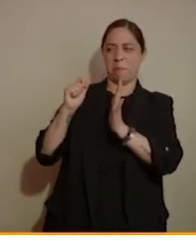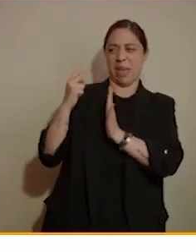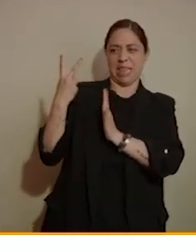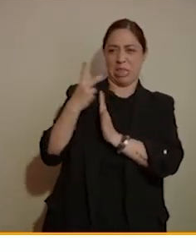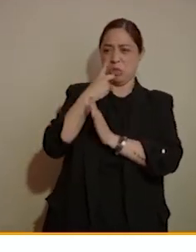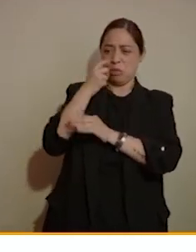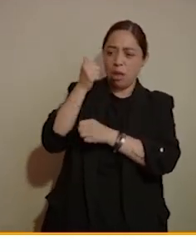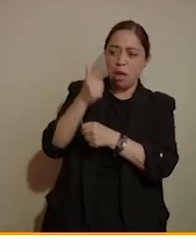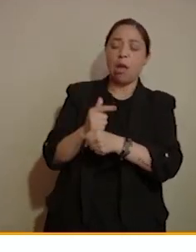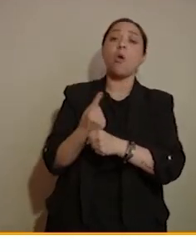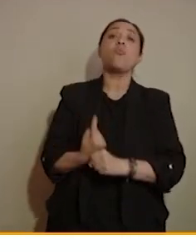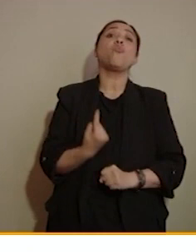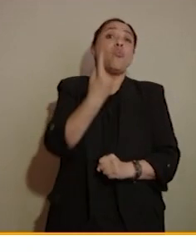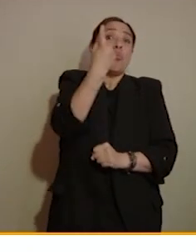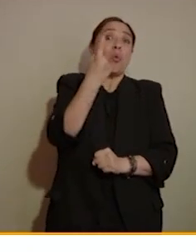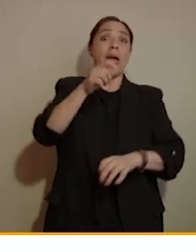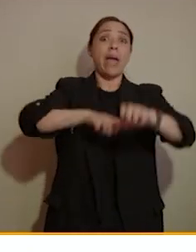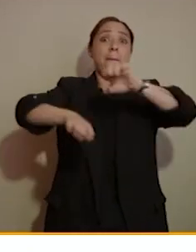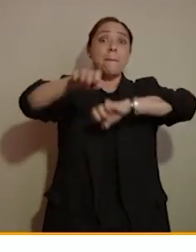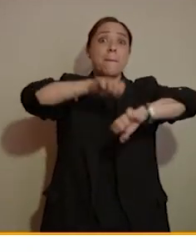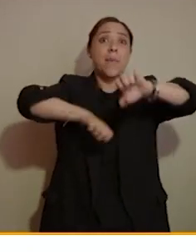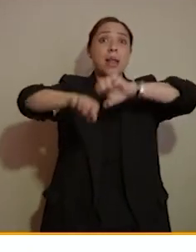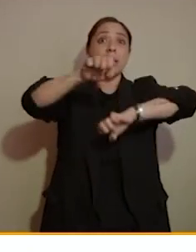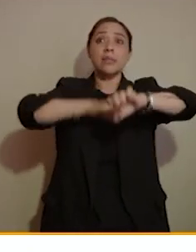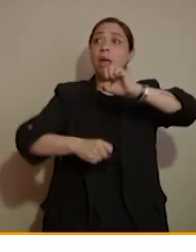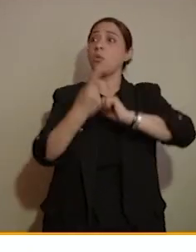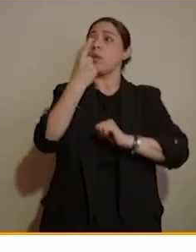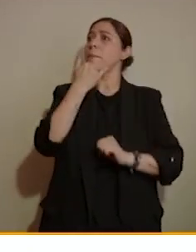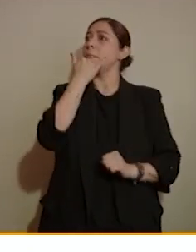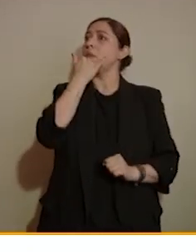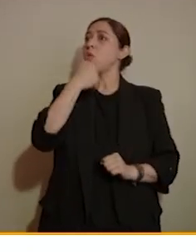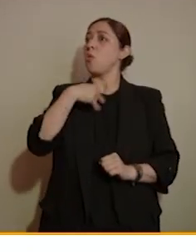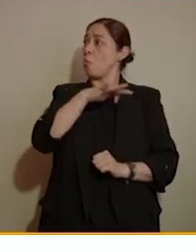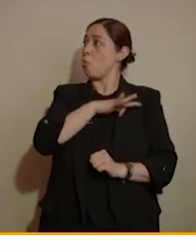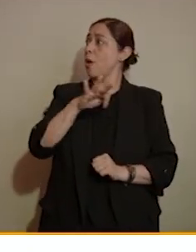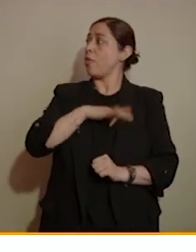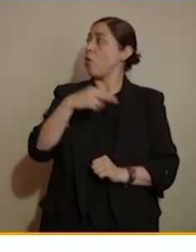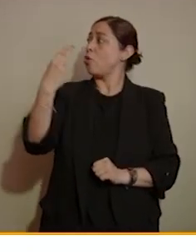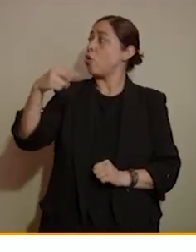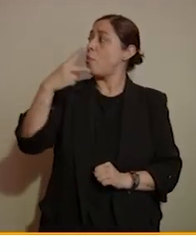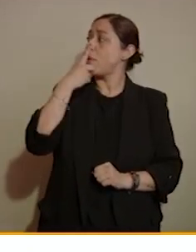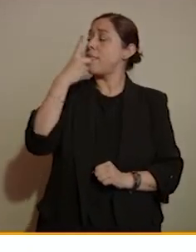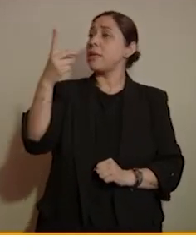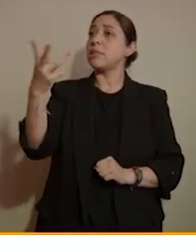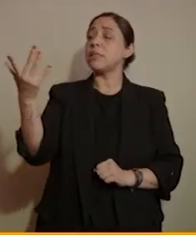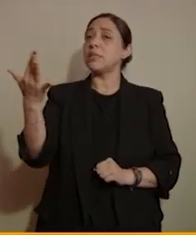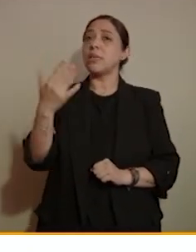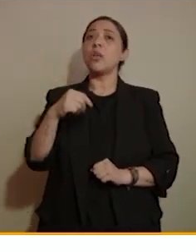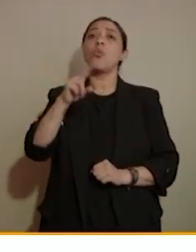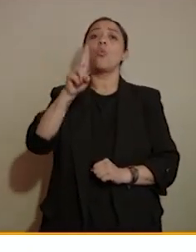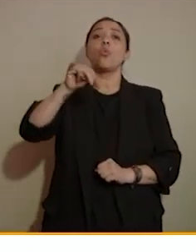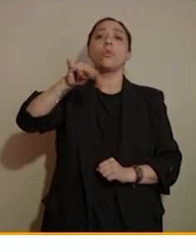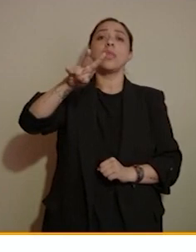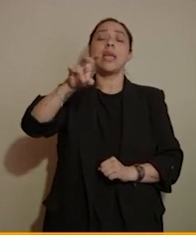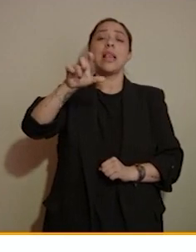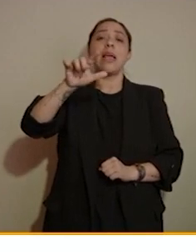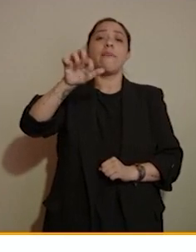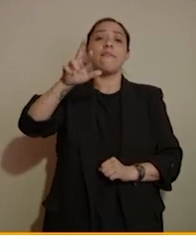empresa, ¿tengo derecho a decir el nombre? Sí, está en el reporte. Unilever obtuvo más